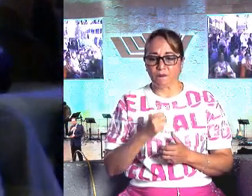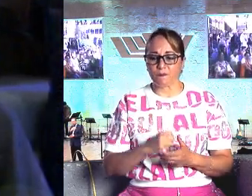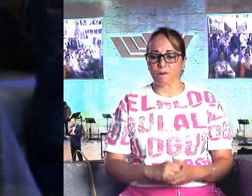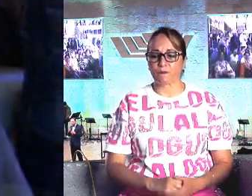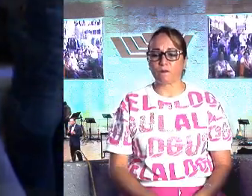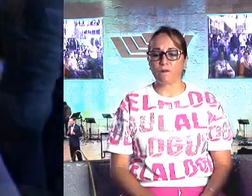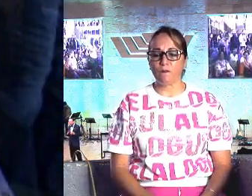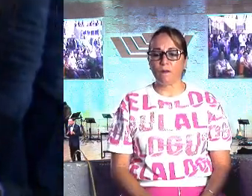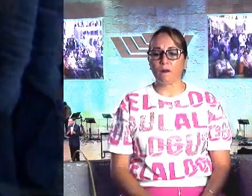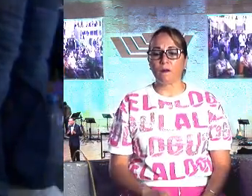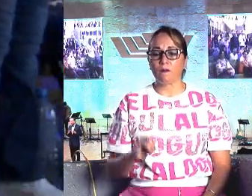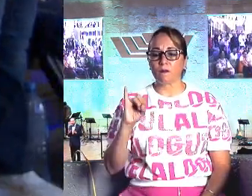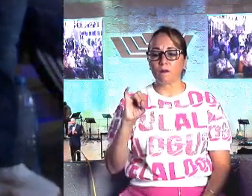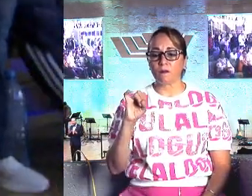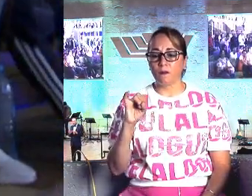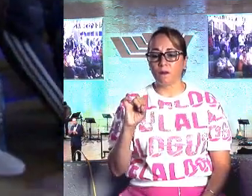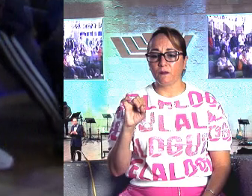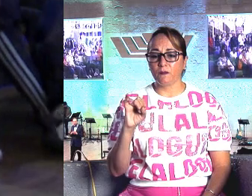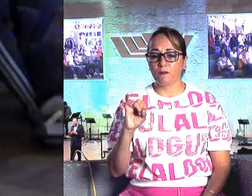sino al contrario,